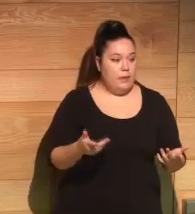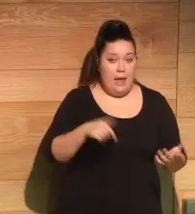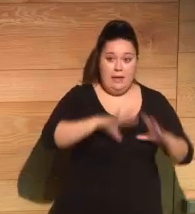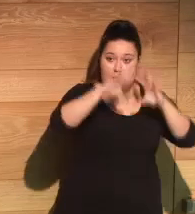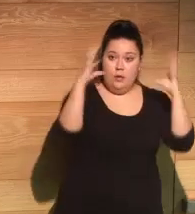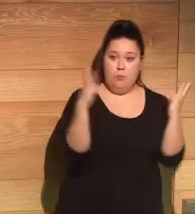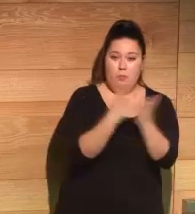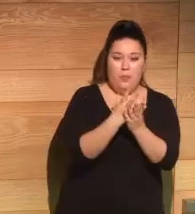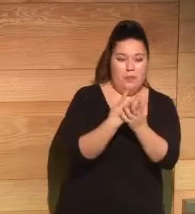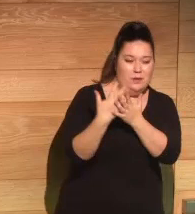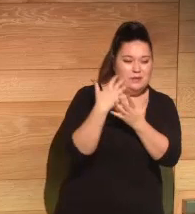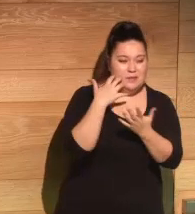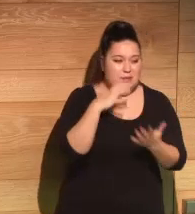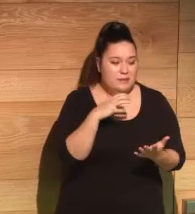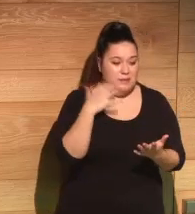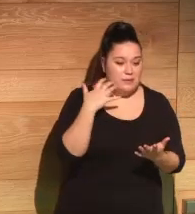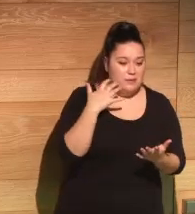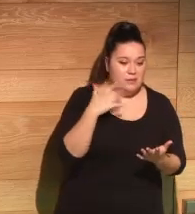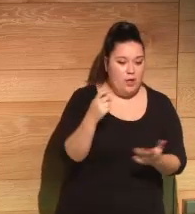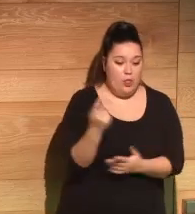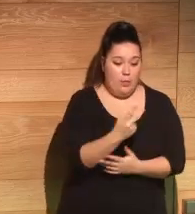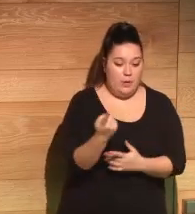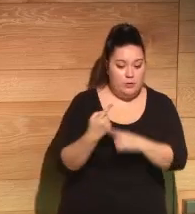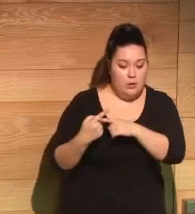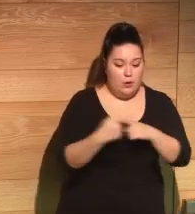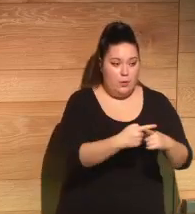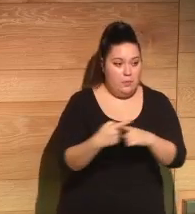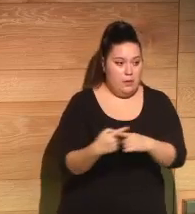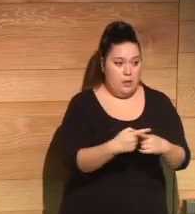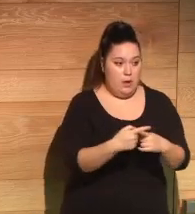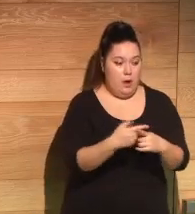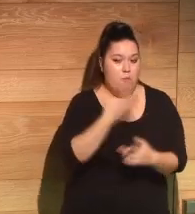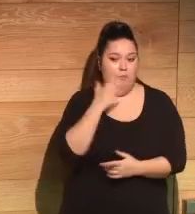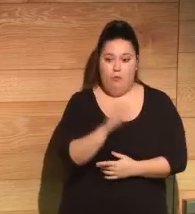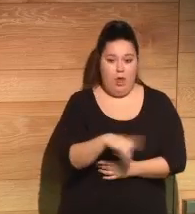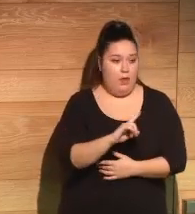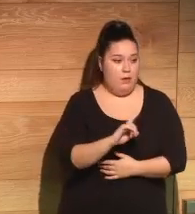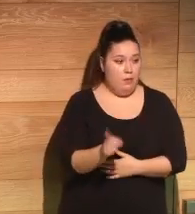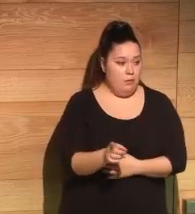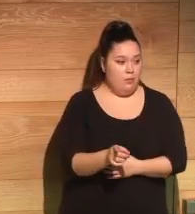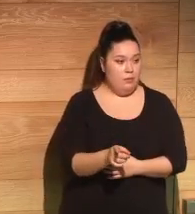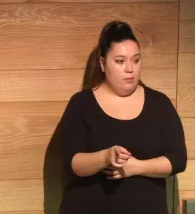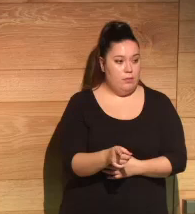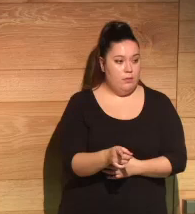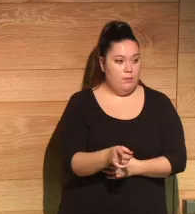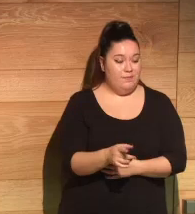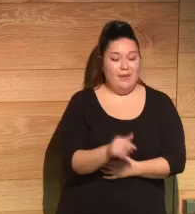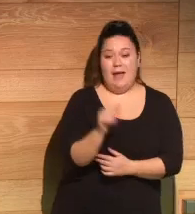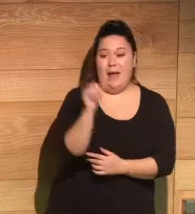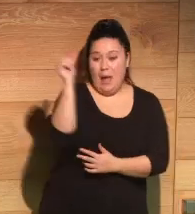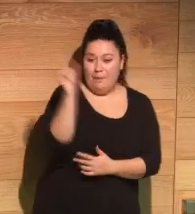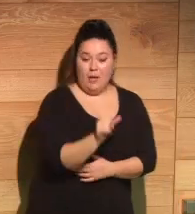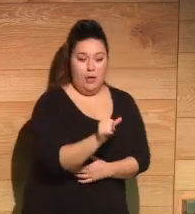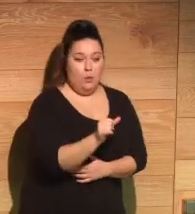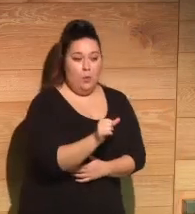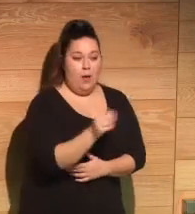mundo quebrado es la que comparten dos personas cuando no son cool o brillantes Y bueno, no es que la película trate de que no hay